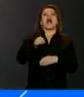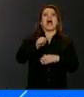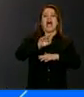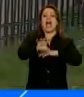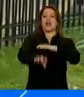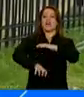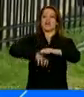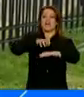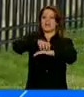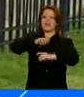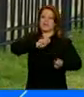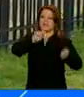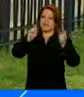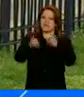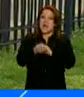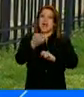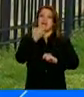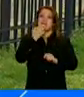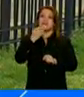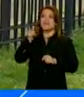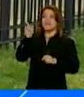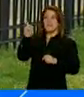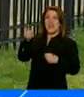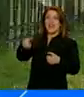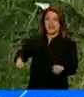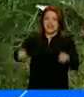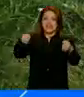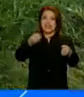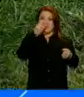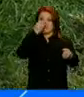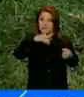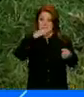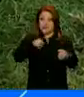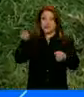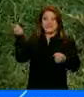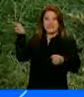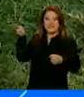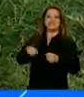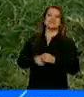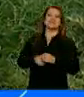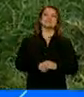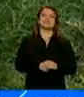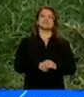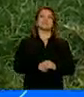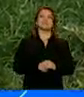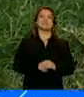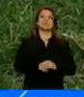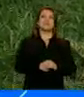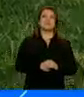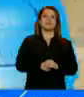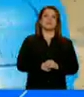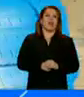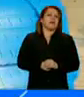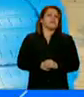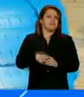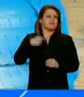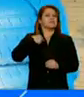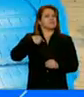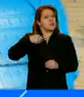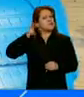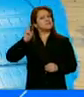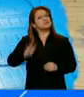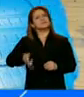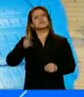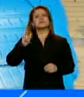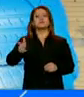puntos ecológicos como este, en el que solo utilizan elementos reciclables. Nosotros salimos a buscarlas por toda